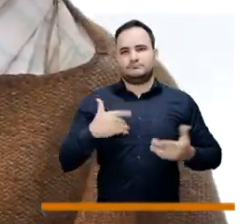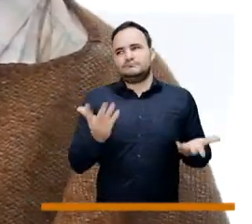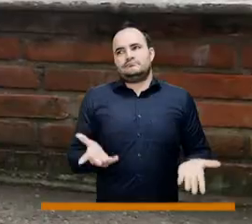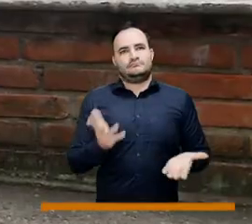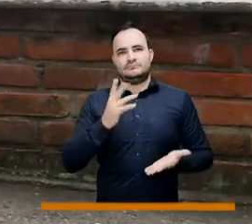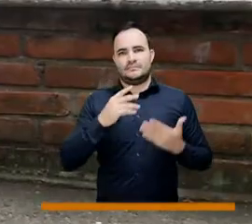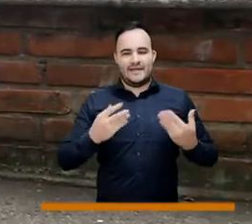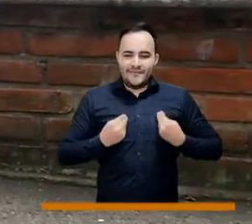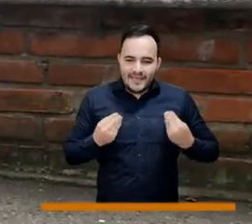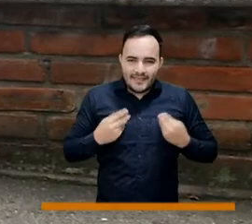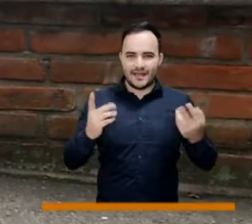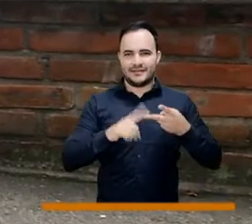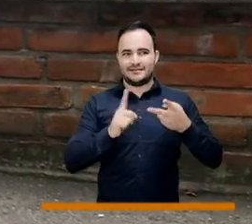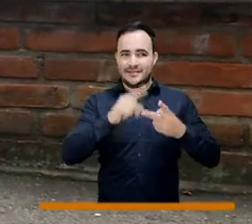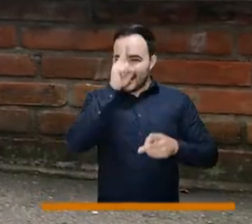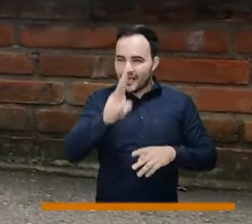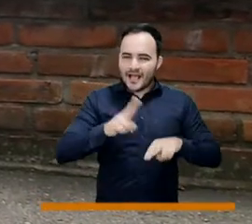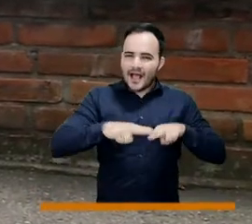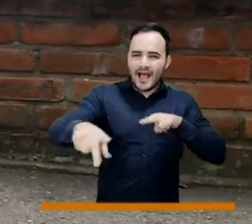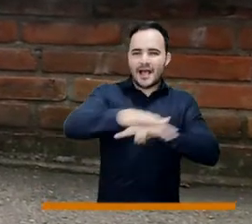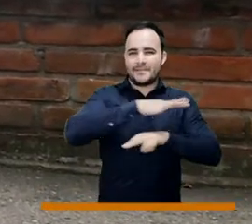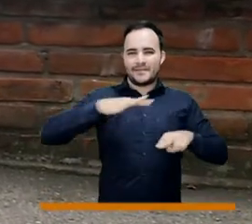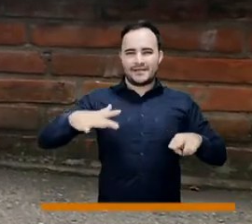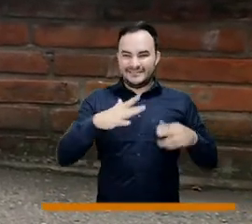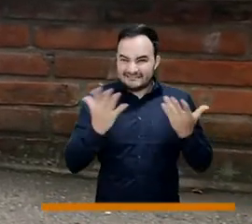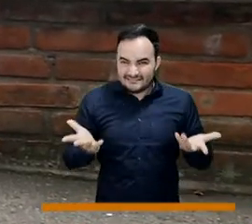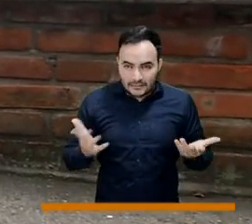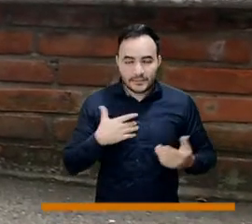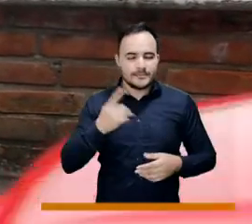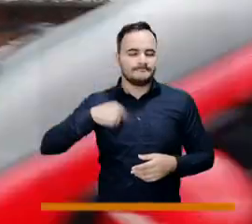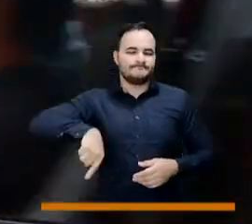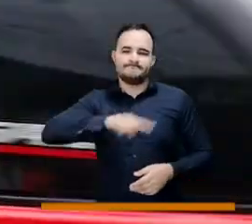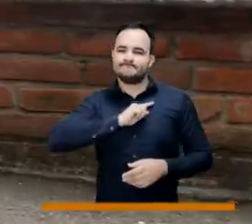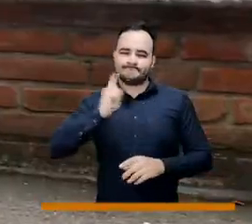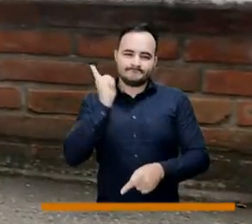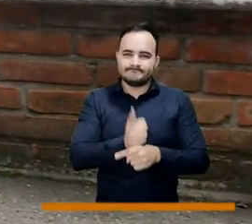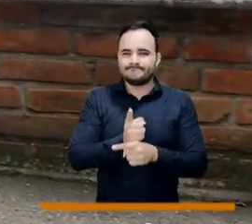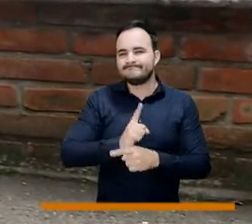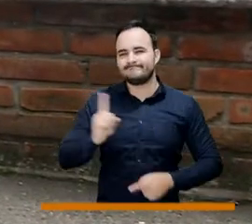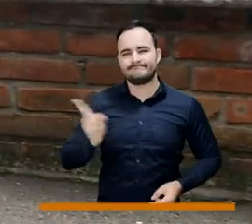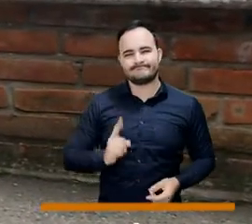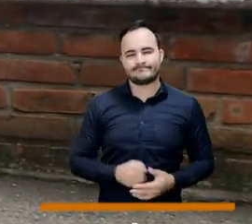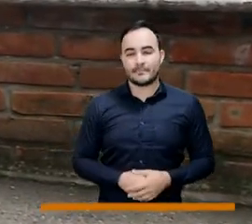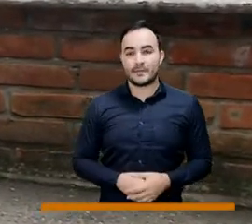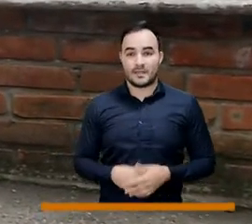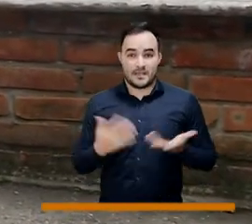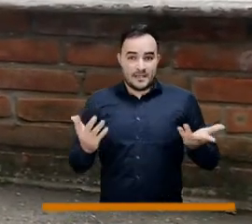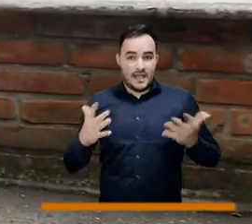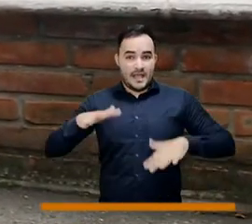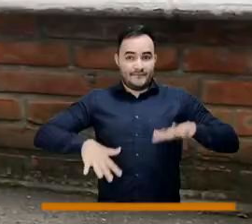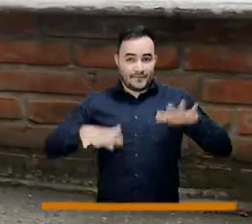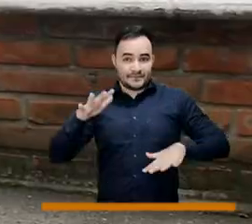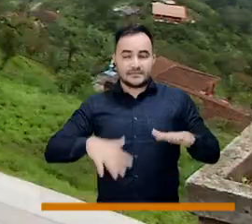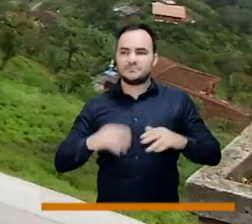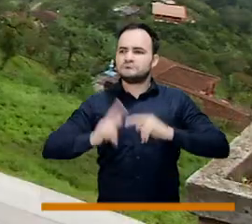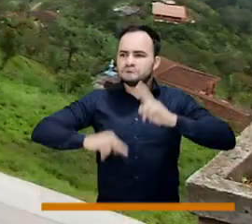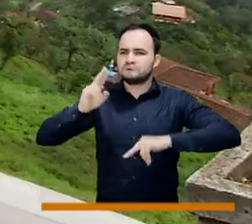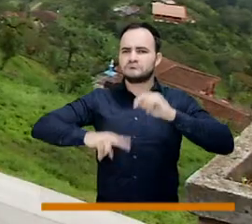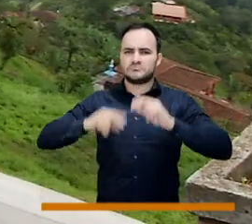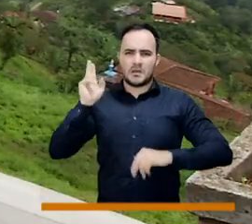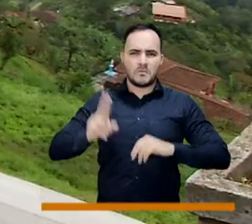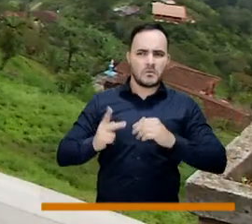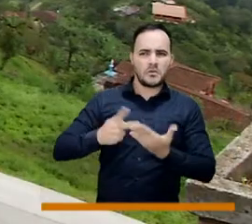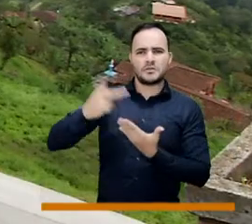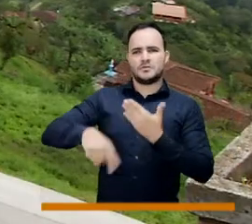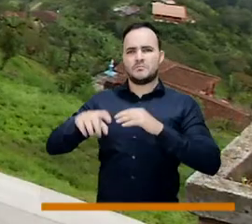ambiente. Y nosotros no lo estamos haciendo, cuando estamos construyendo en forma indiscriminada.